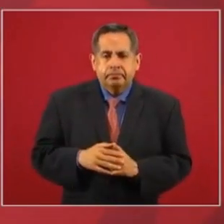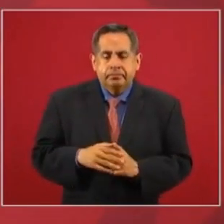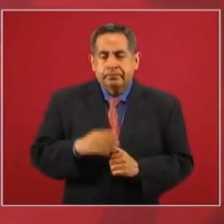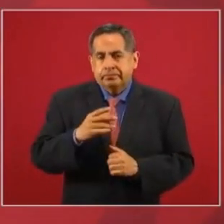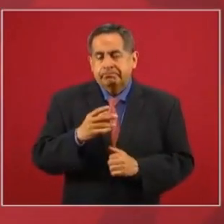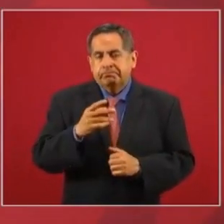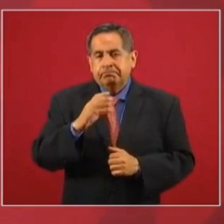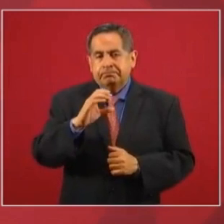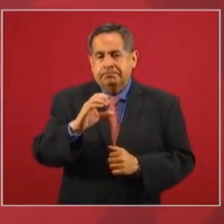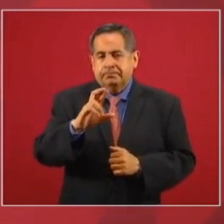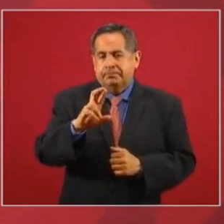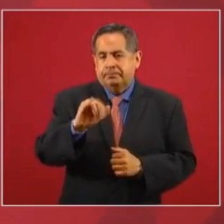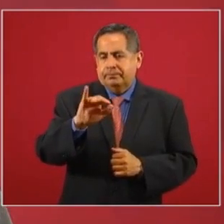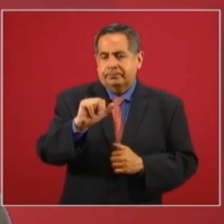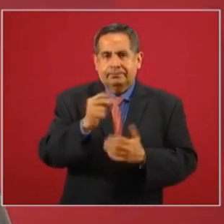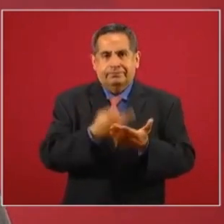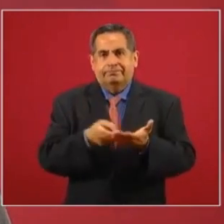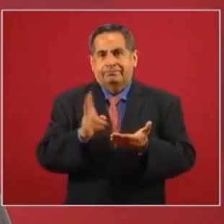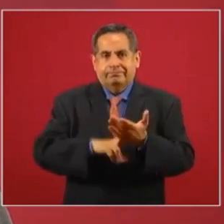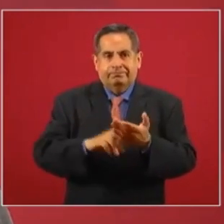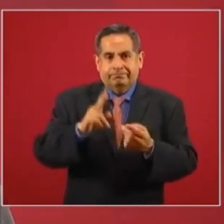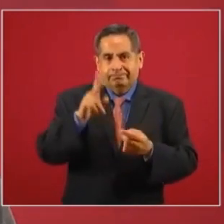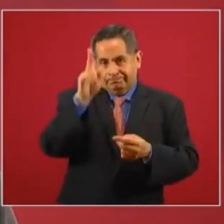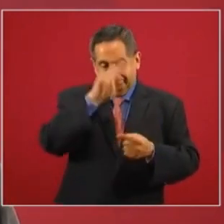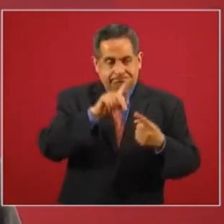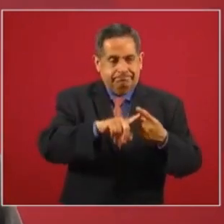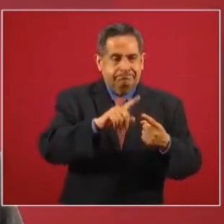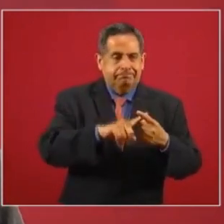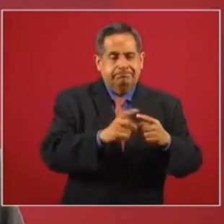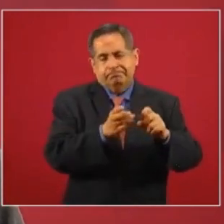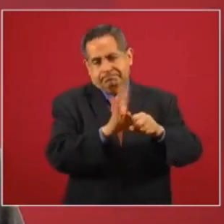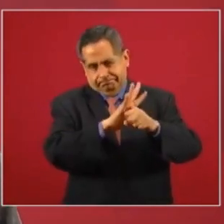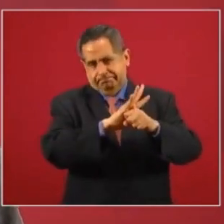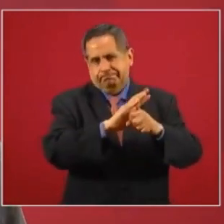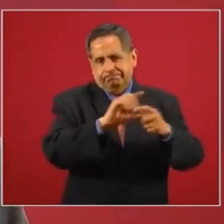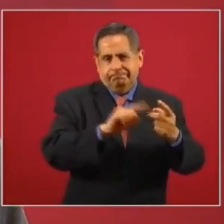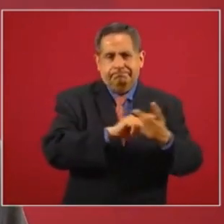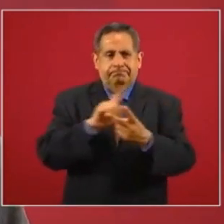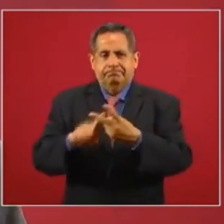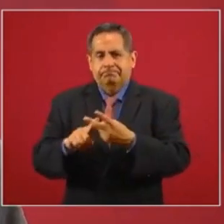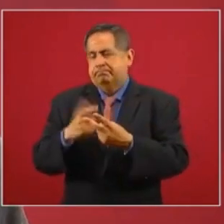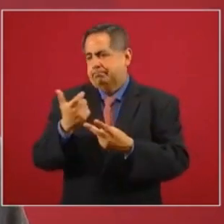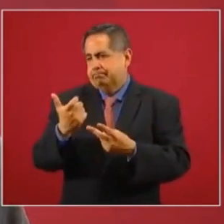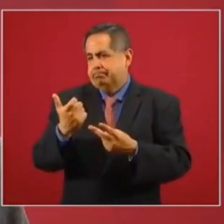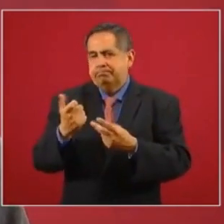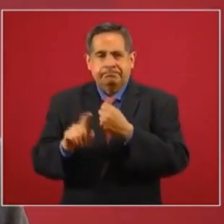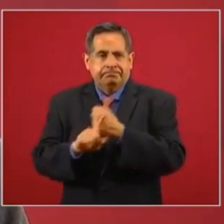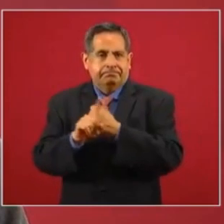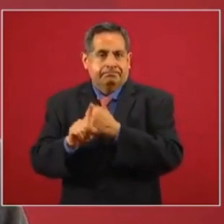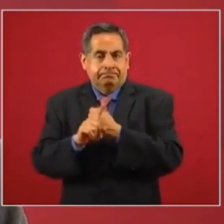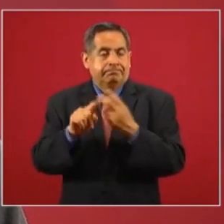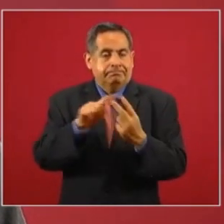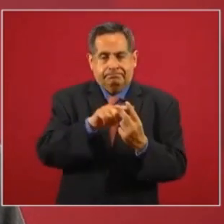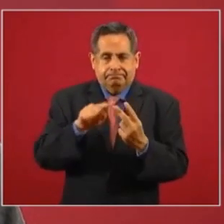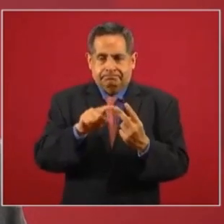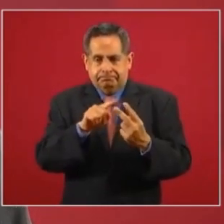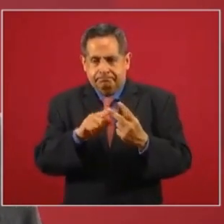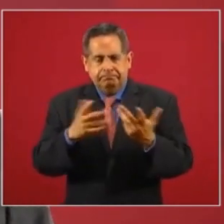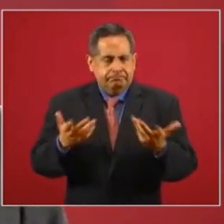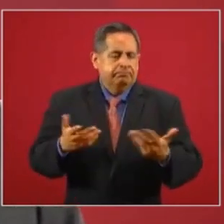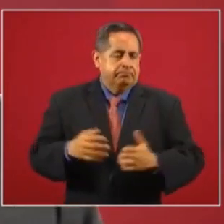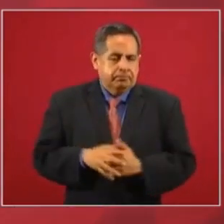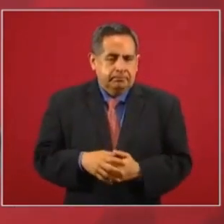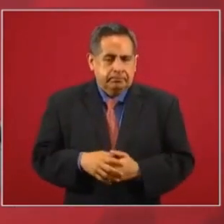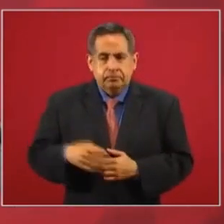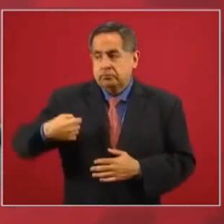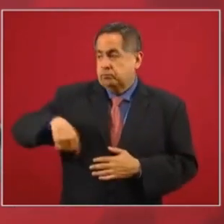doble crisis, la sanitaria y la económica. Y nosotros consideramos que, a pesar